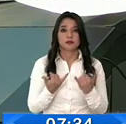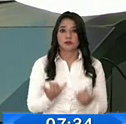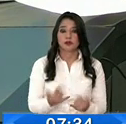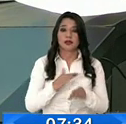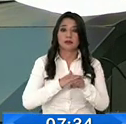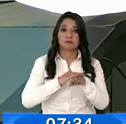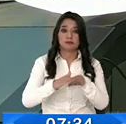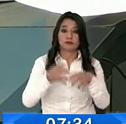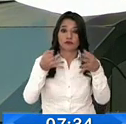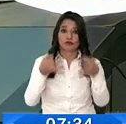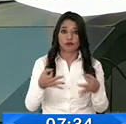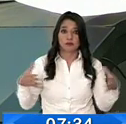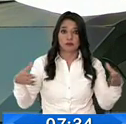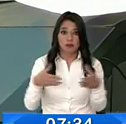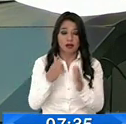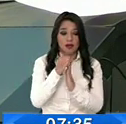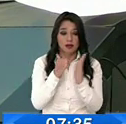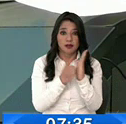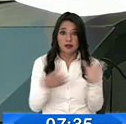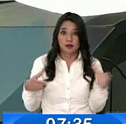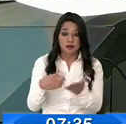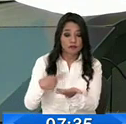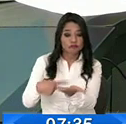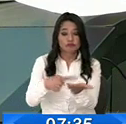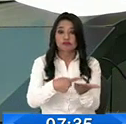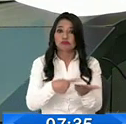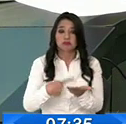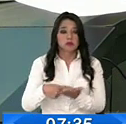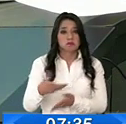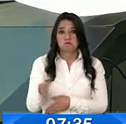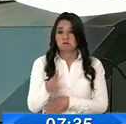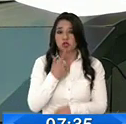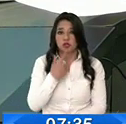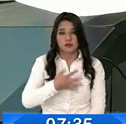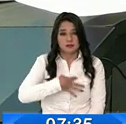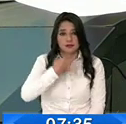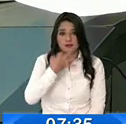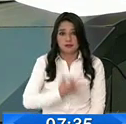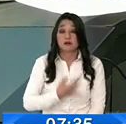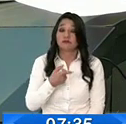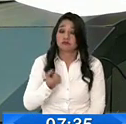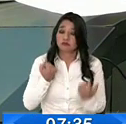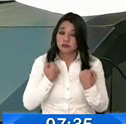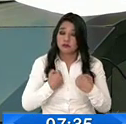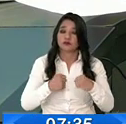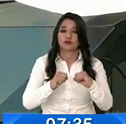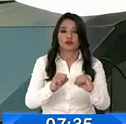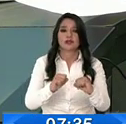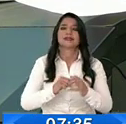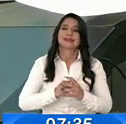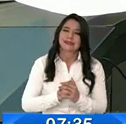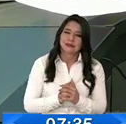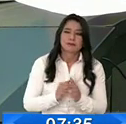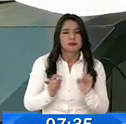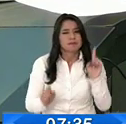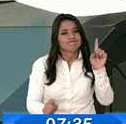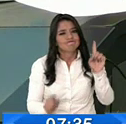invitado formalmente a una agenda de competitividad le digo sinceramente se está haciendo esfuerzos yo diría que aisladamente por parte